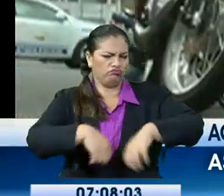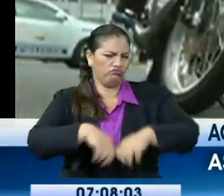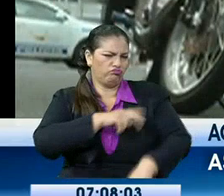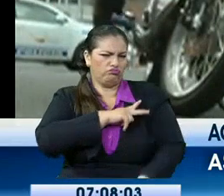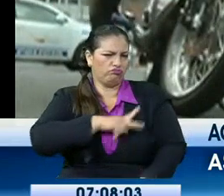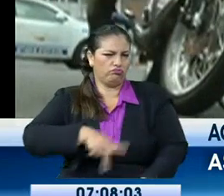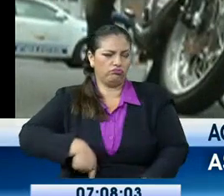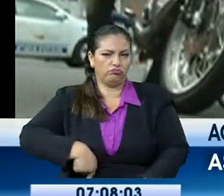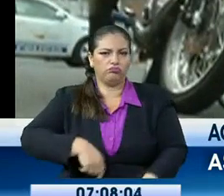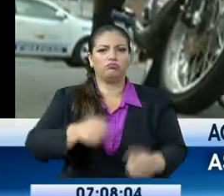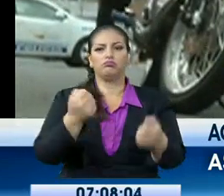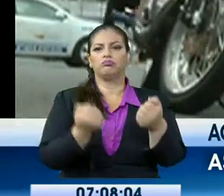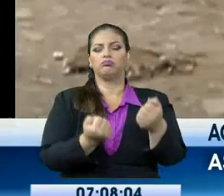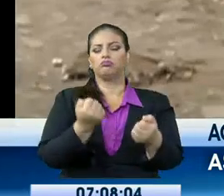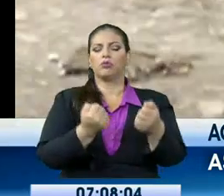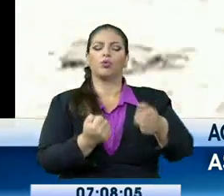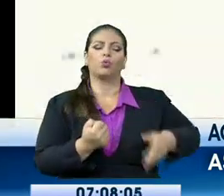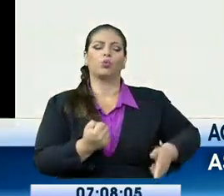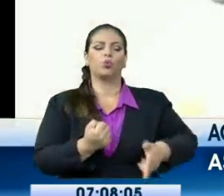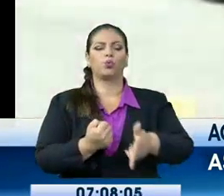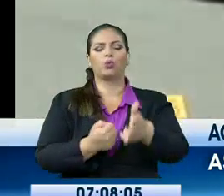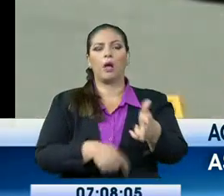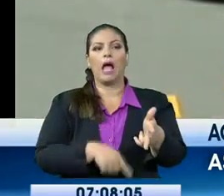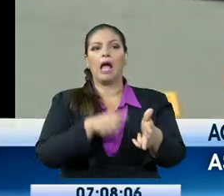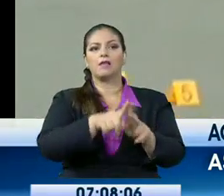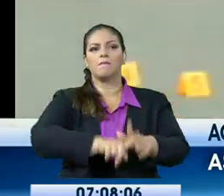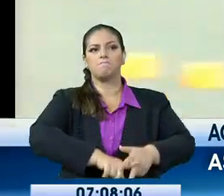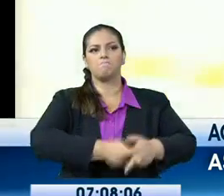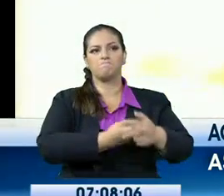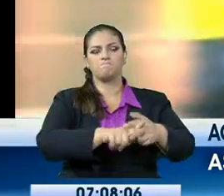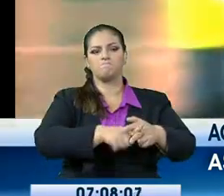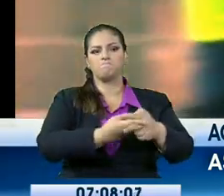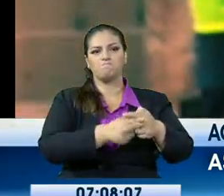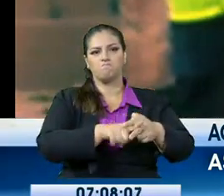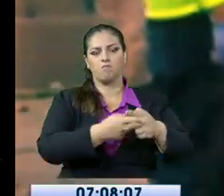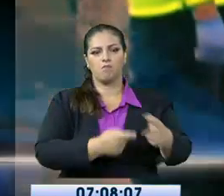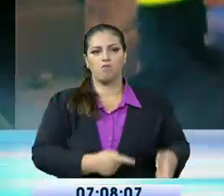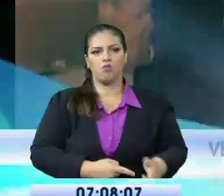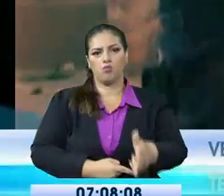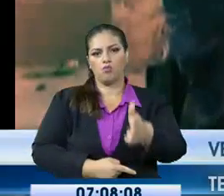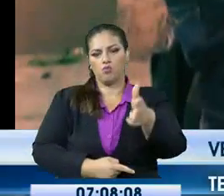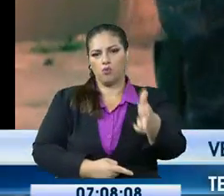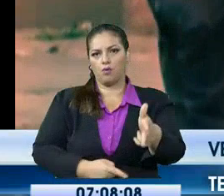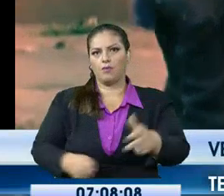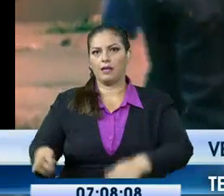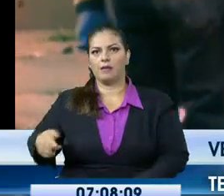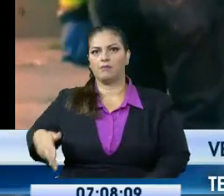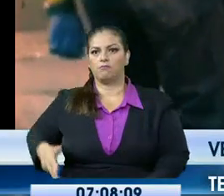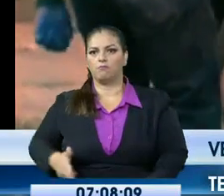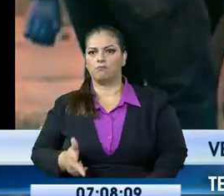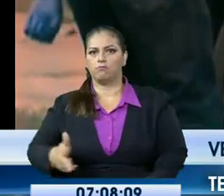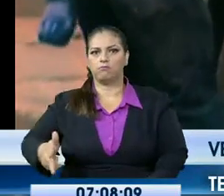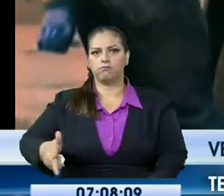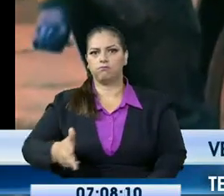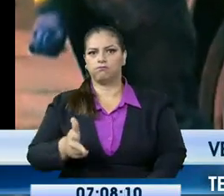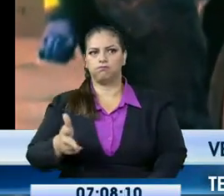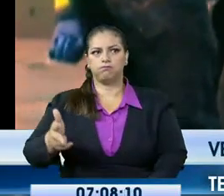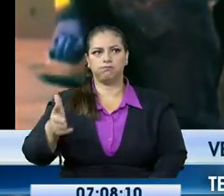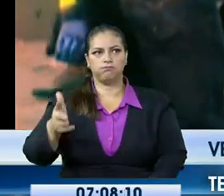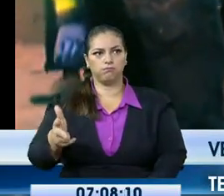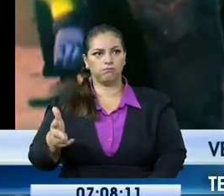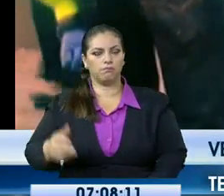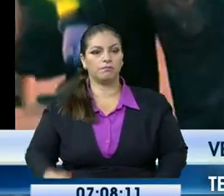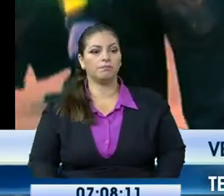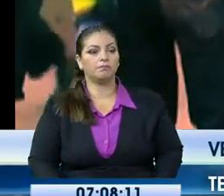su vehículo a un taller mecánico. Intentaron asaltarle al guardaespaldas de Alvarito, porque el señor vino aquí